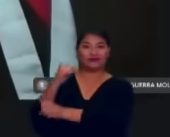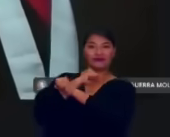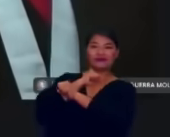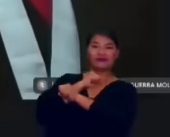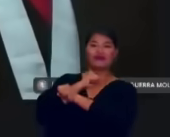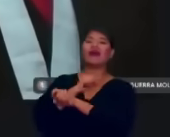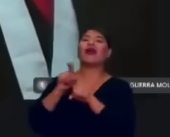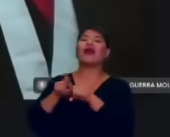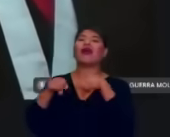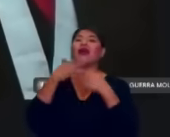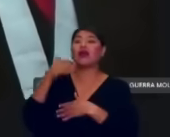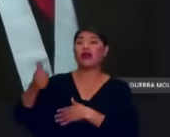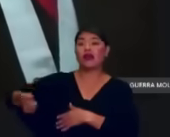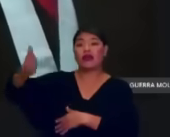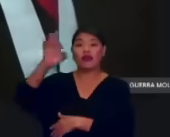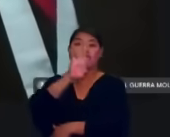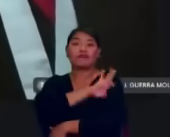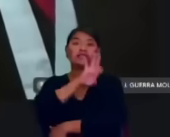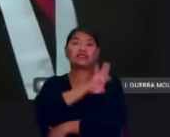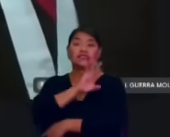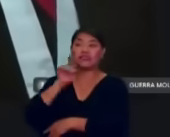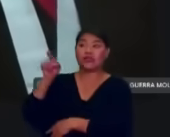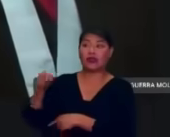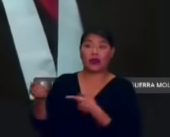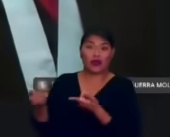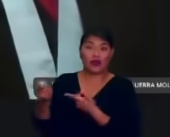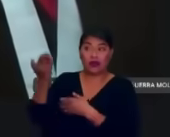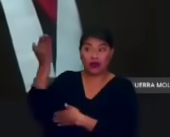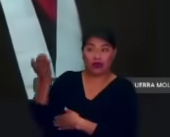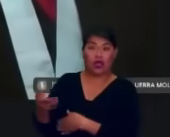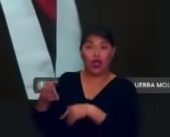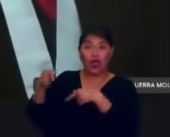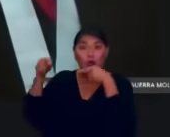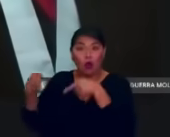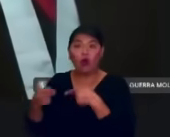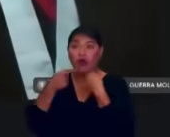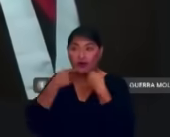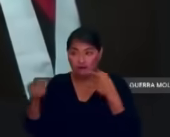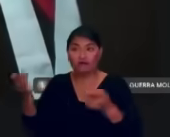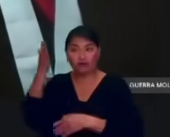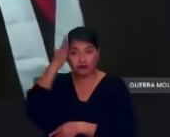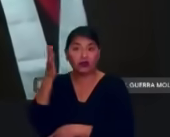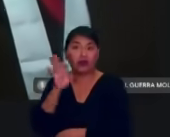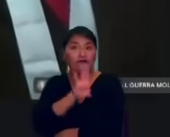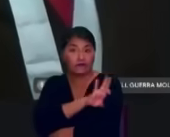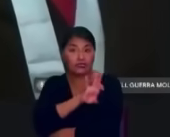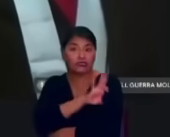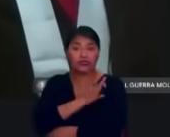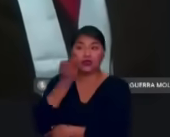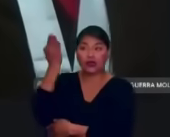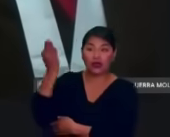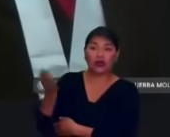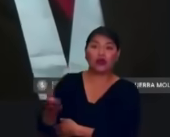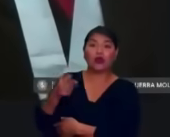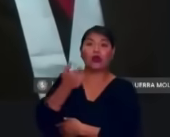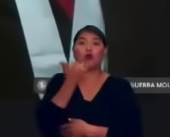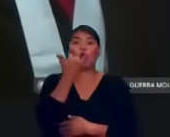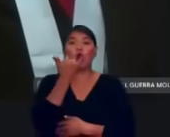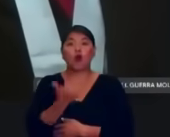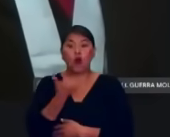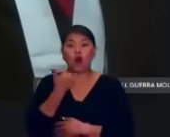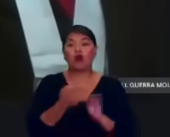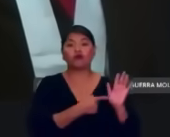la fiscal de la nación que el día de hoy es de público conocimiento que hoy se